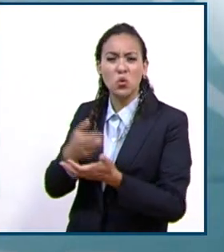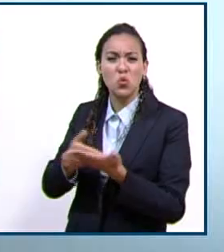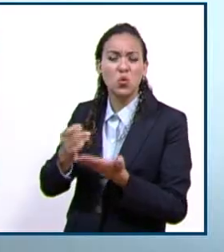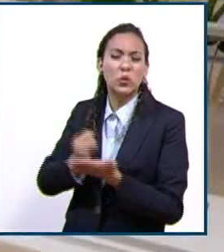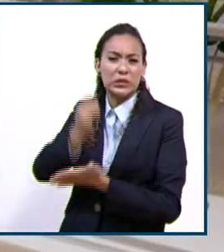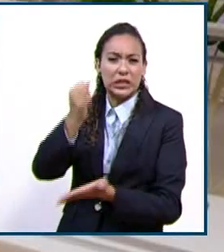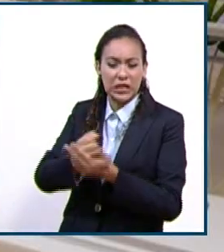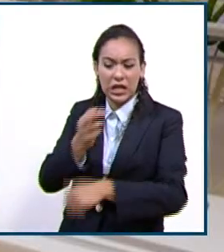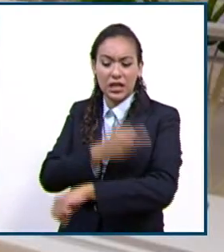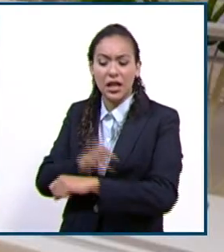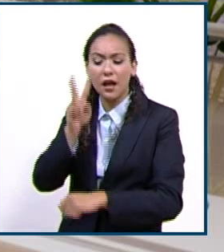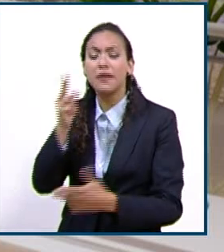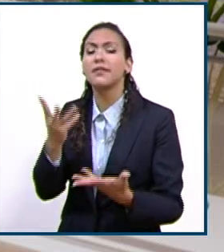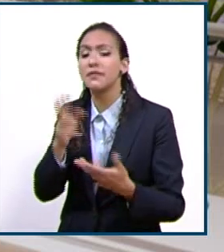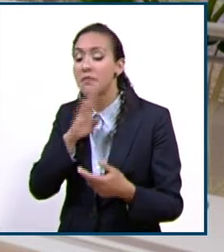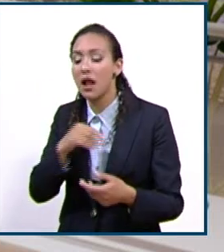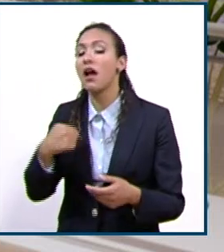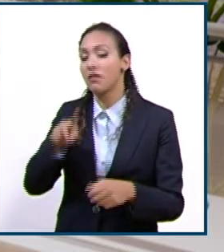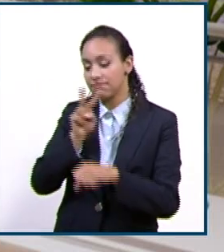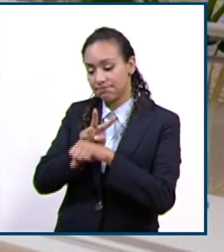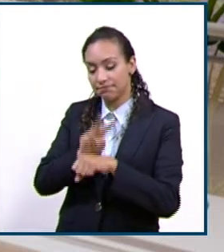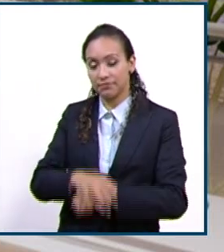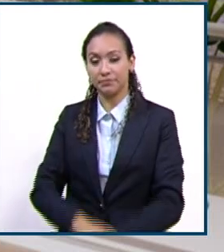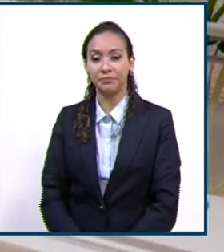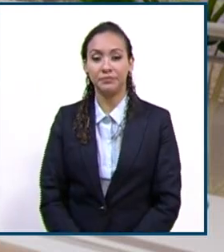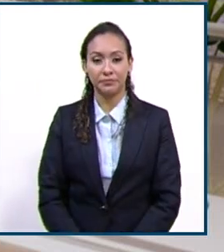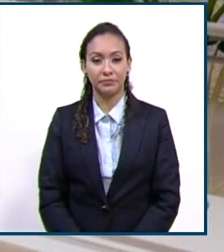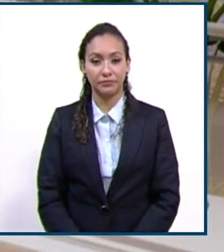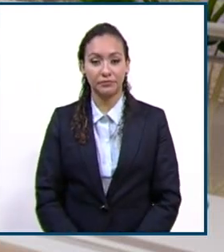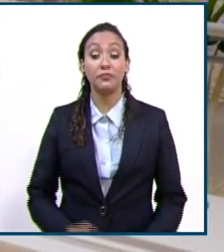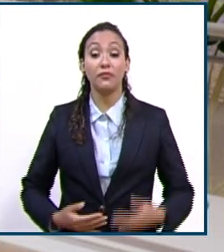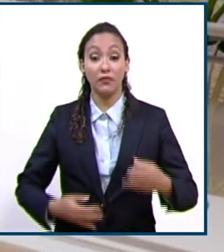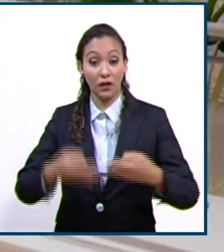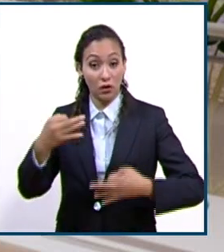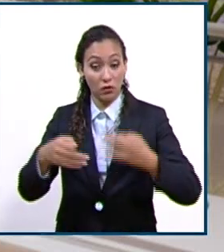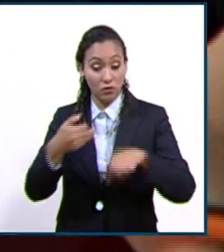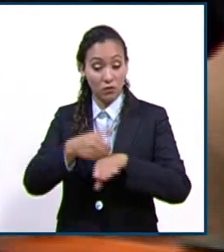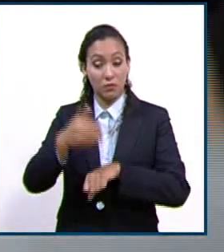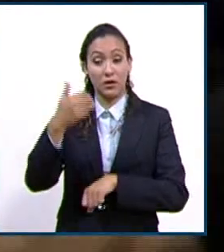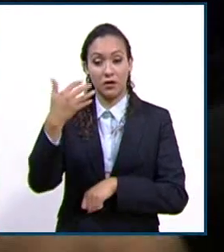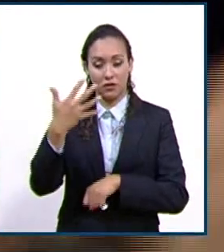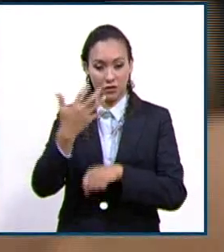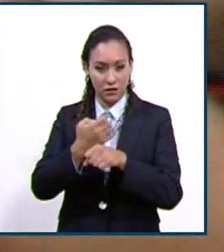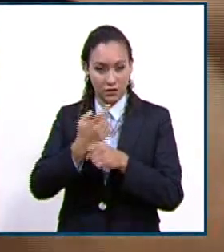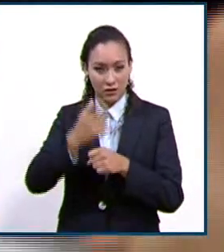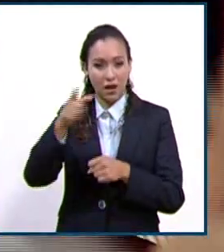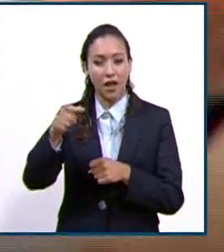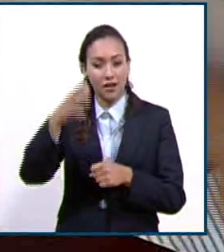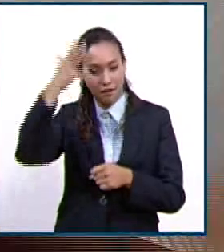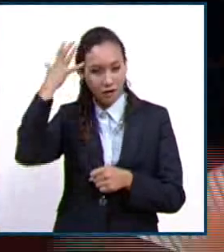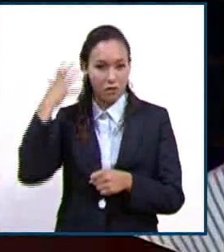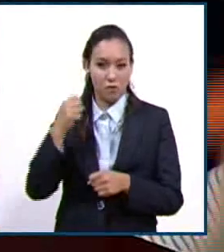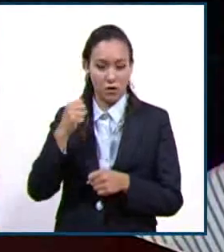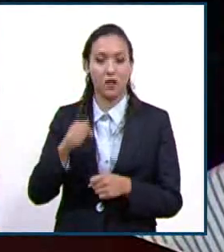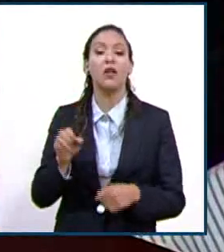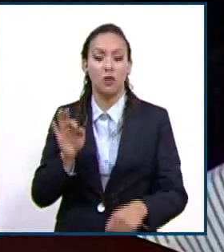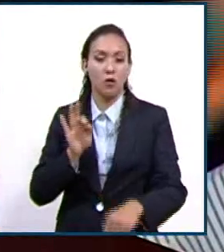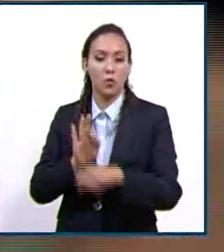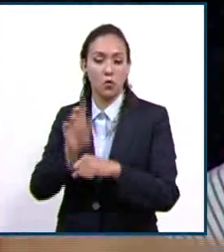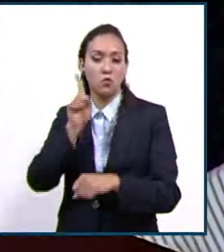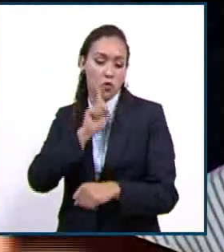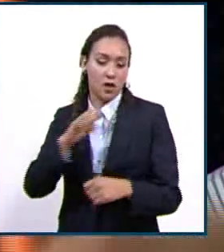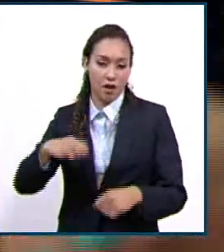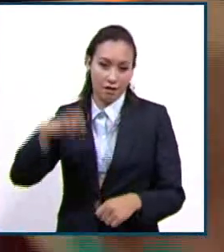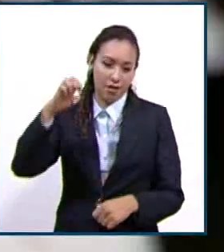Mexicana. Y en más noticias, el Juzgado Quinto de Distrito en el estado de Morelos amparó a una mujer de 74